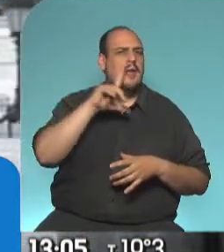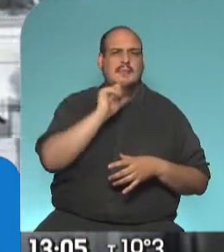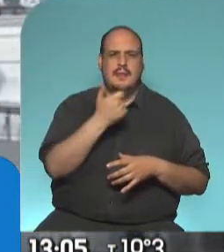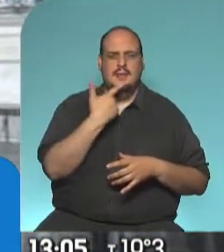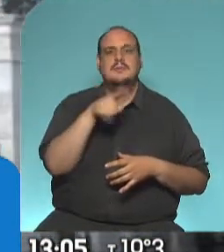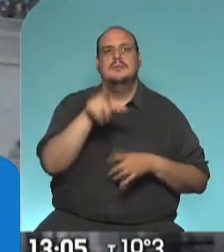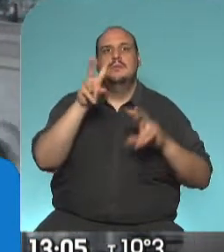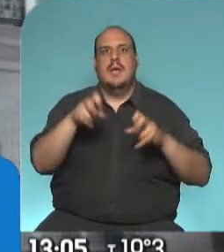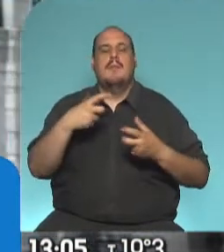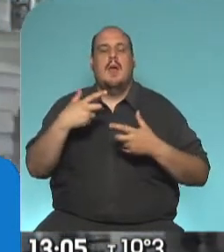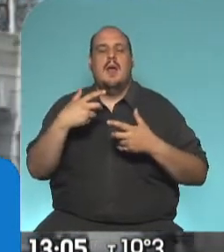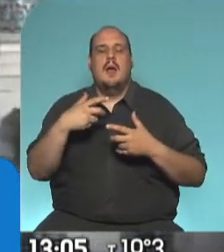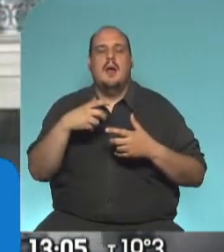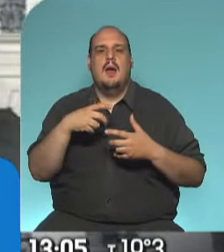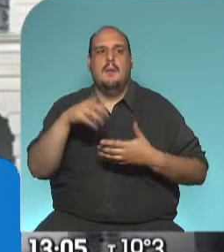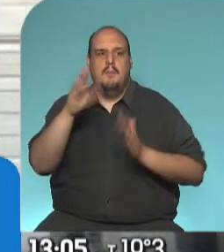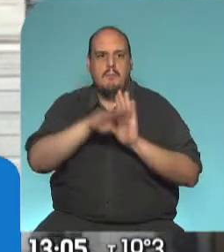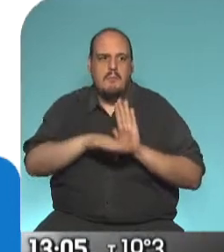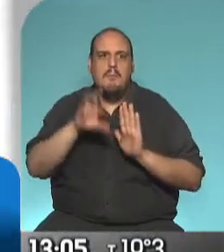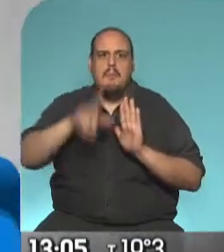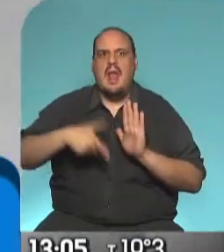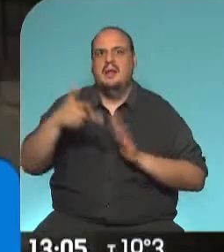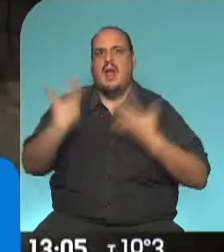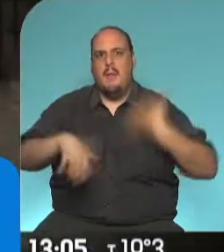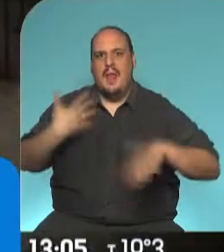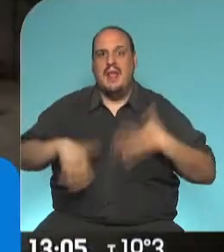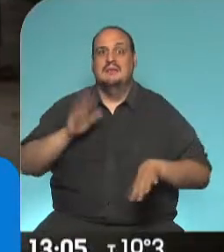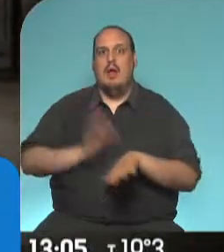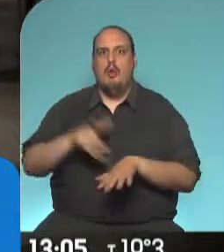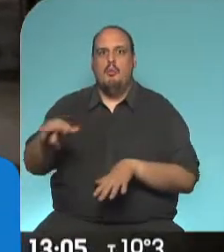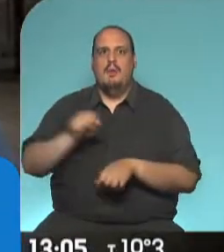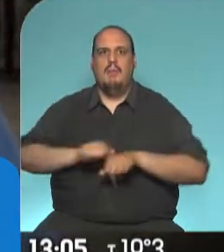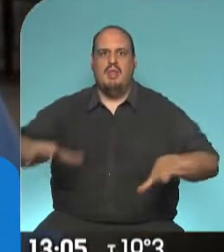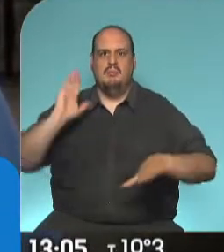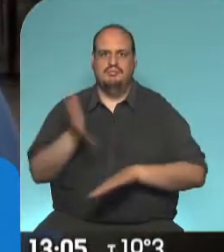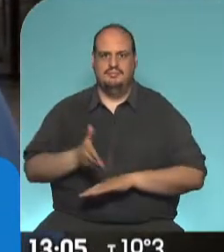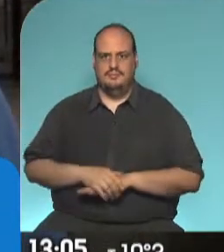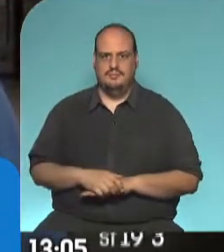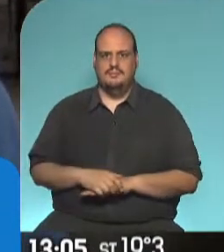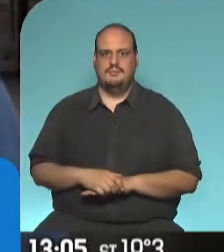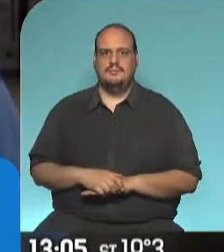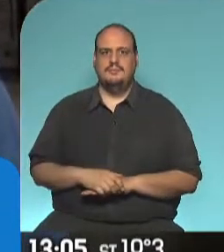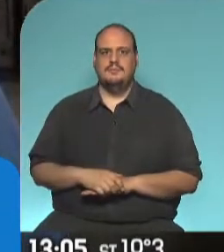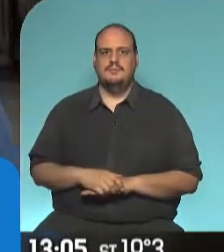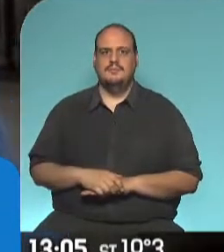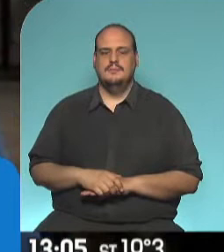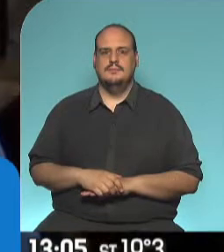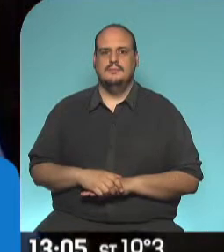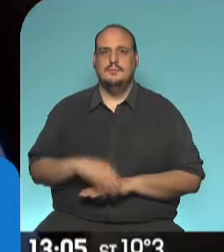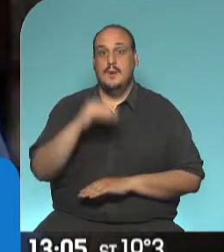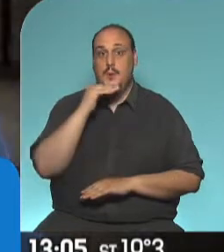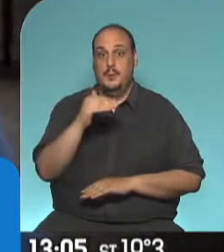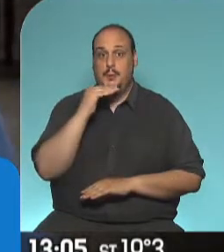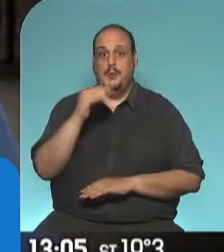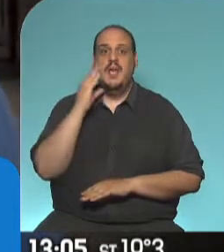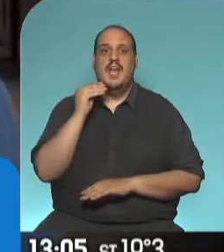para reflotar la economía golpeada por la pandemia. I think that's really unfair. Because in reality, a lot